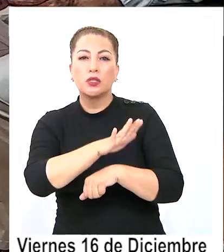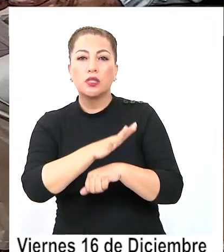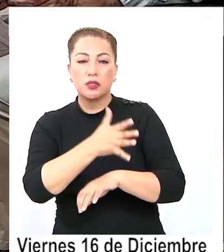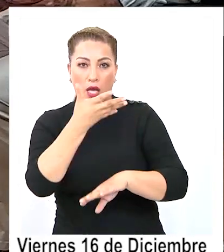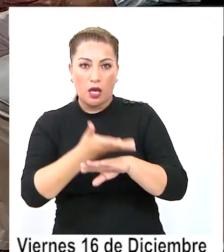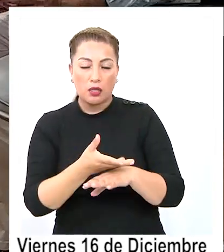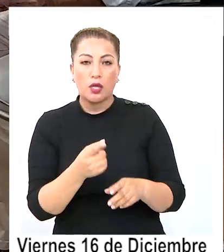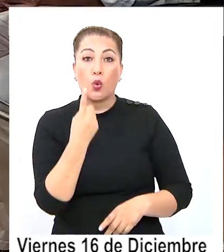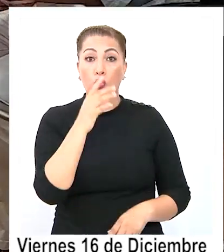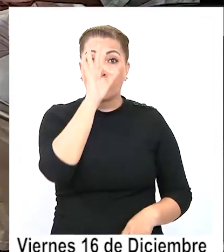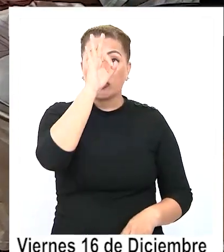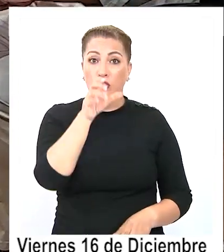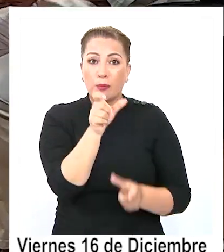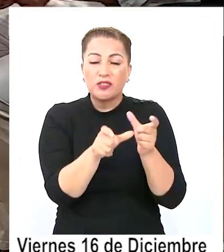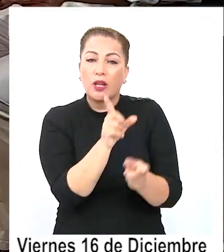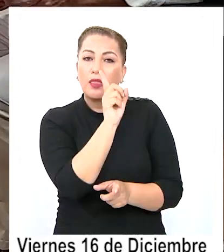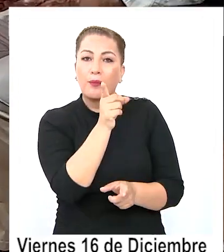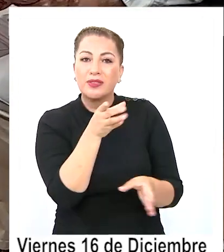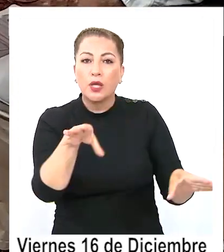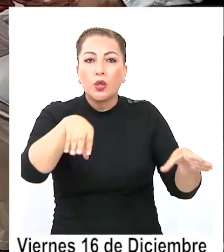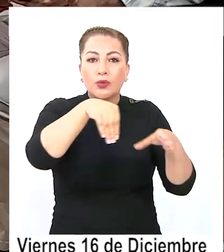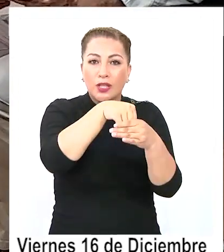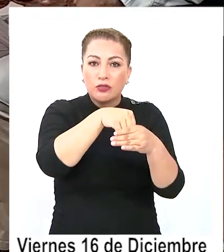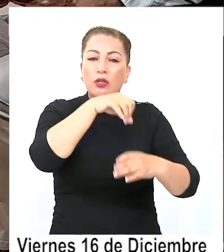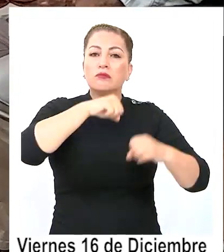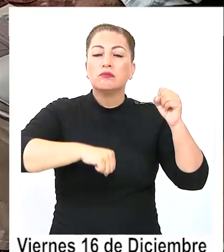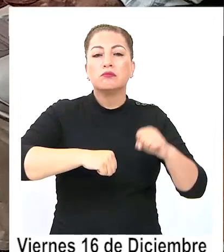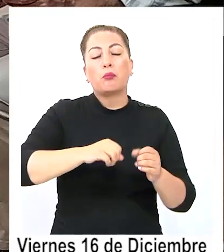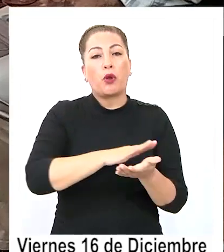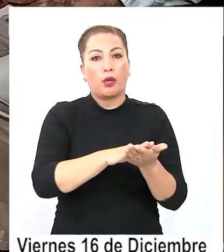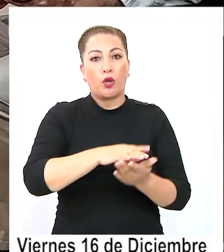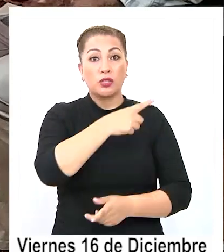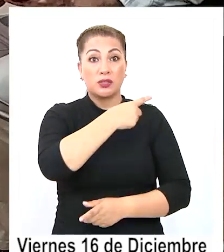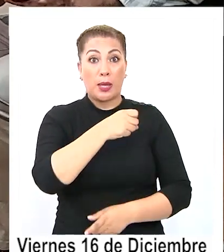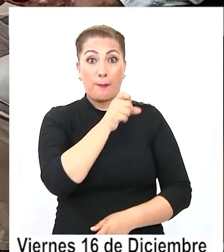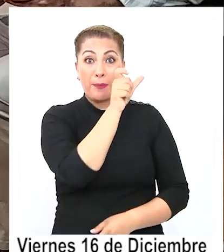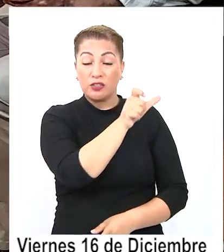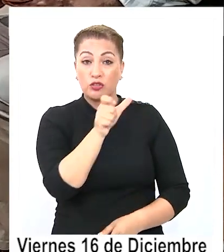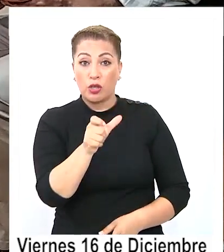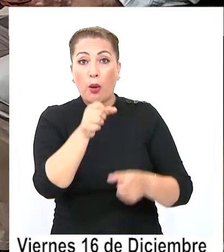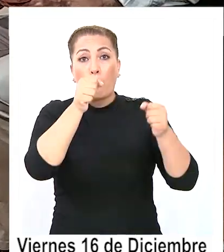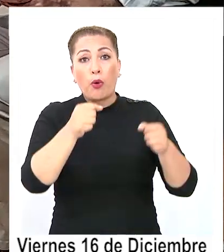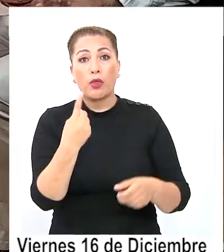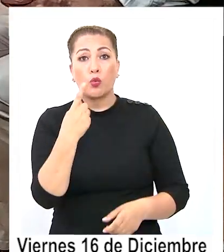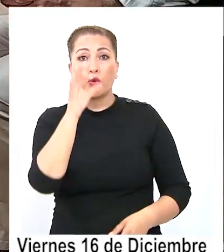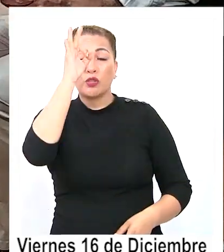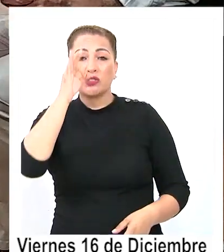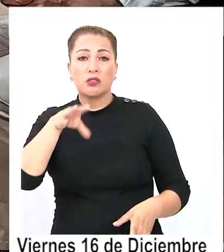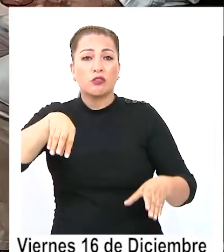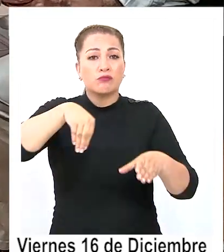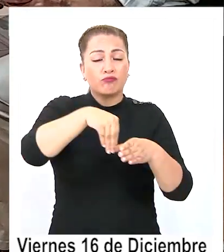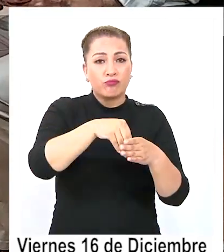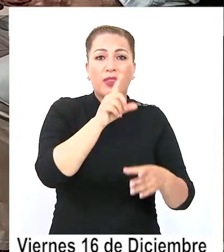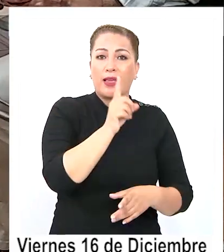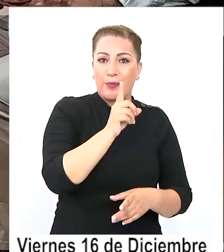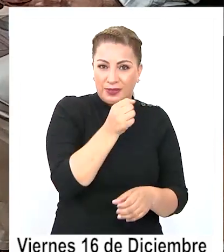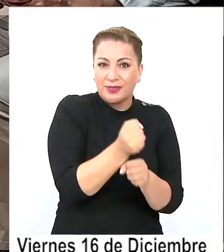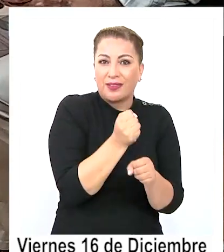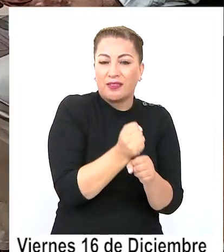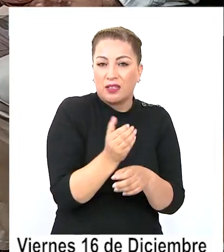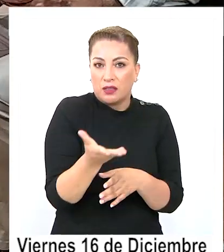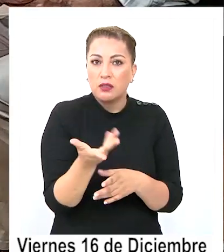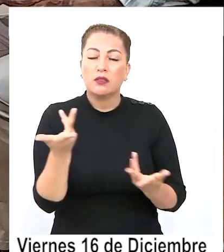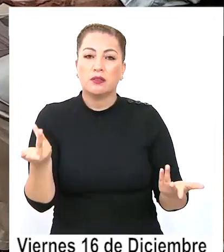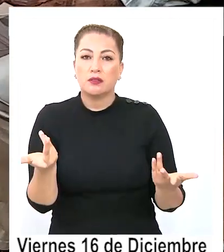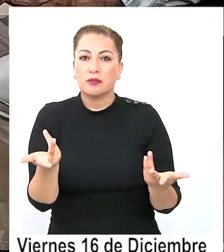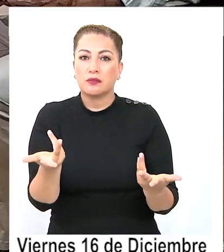empleo del 1% para personas con discapacidad en las empresas con más de 100 personas. ¿Cómo han dado eso? Porque